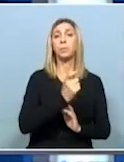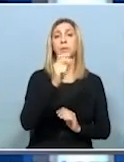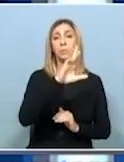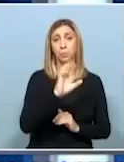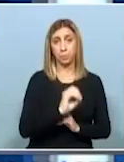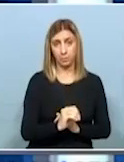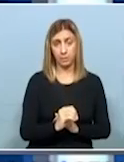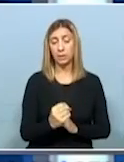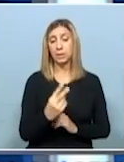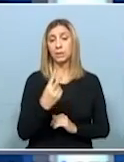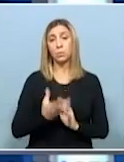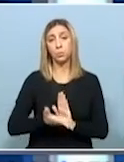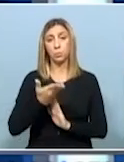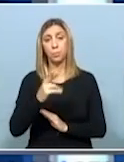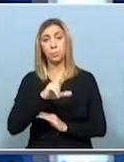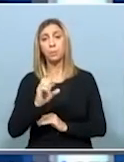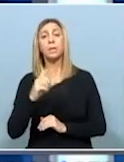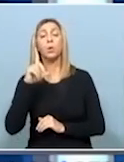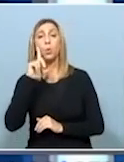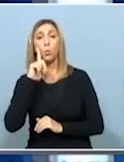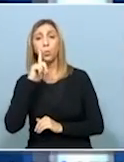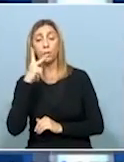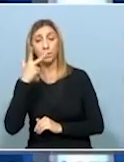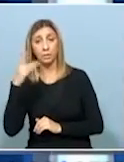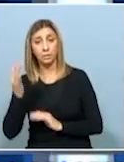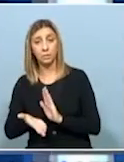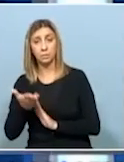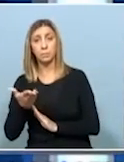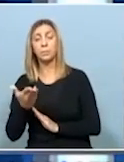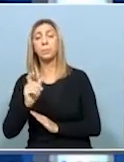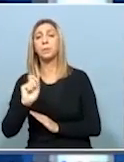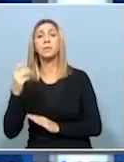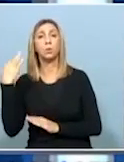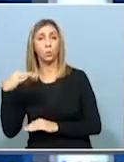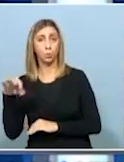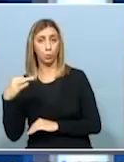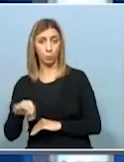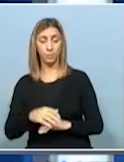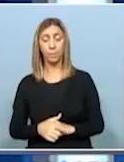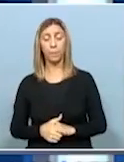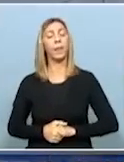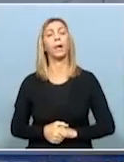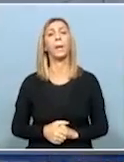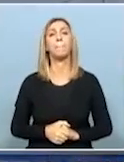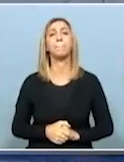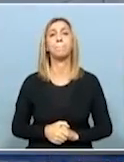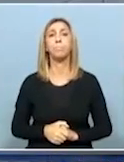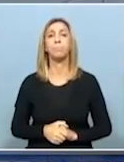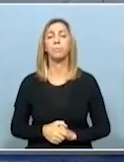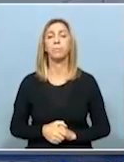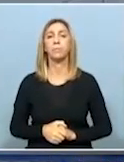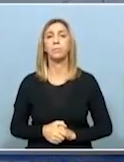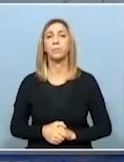mes de marzo el segundo durante el mes de julio y el tercero durante el mes de octubre octu